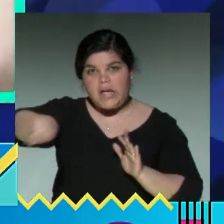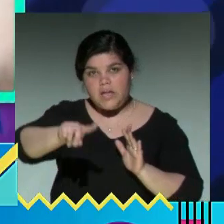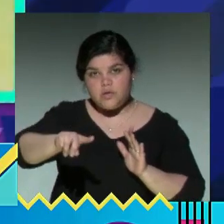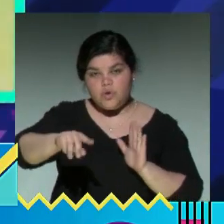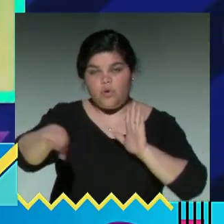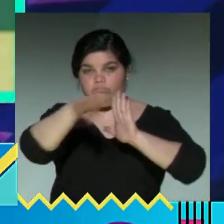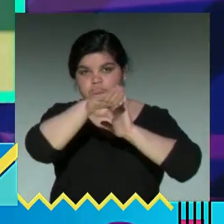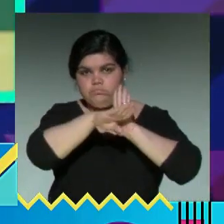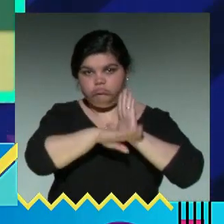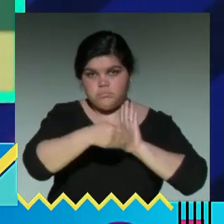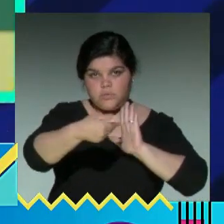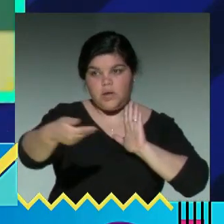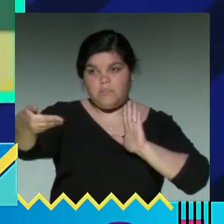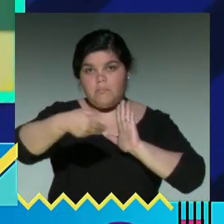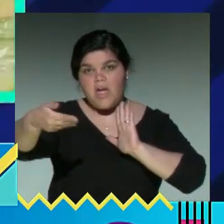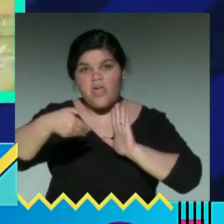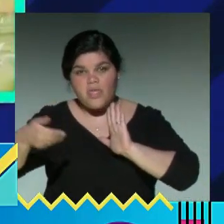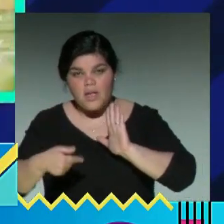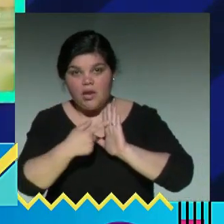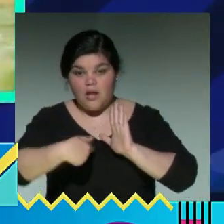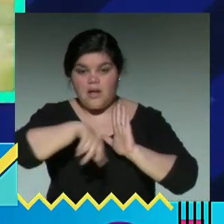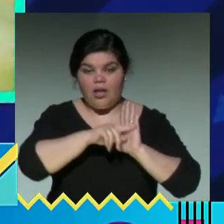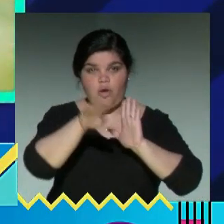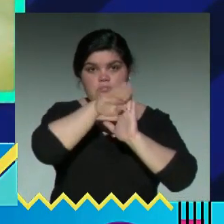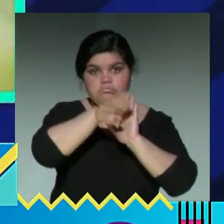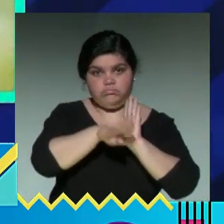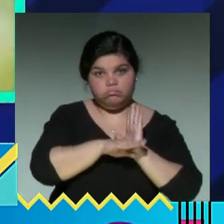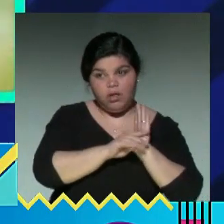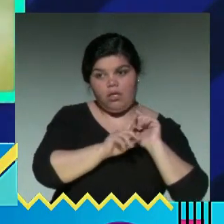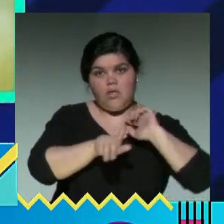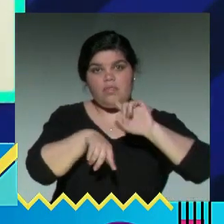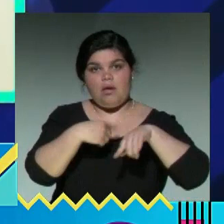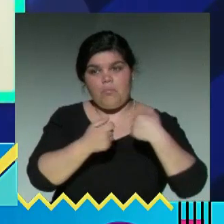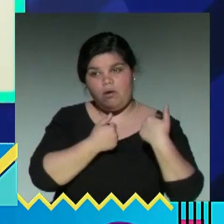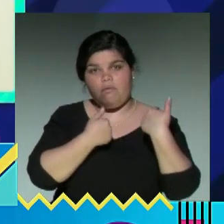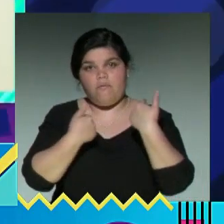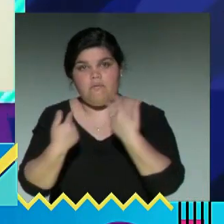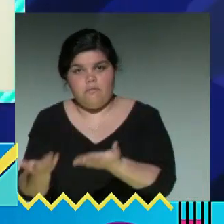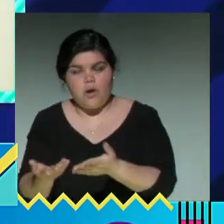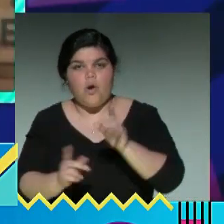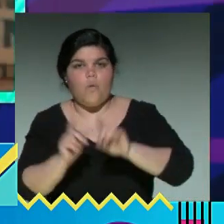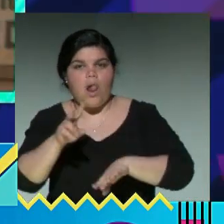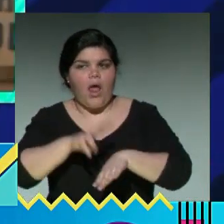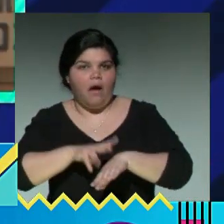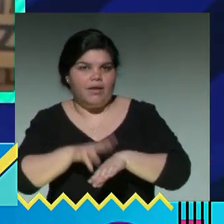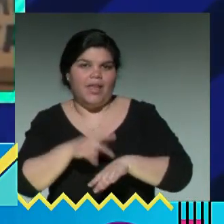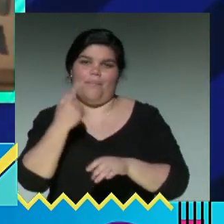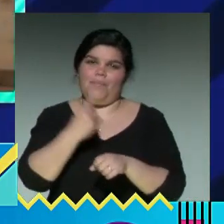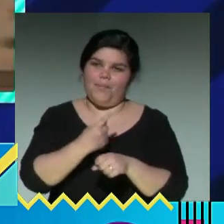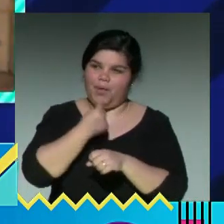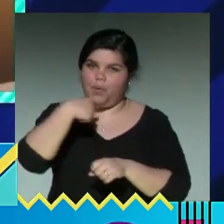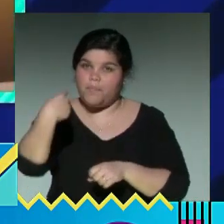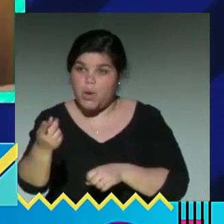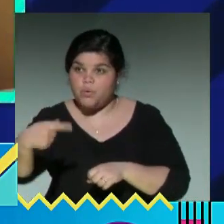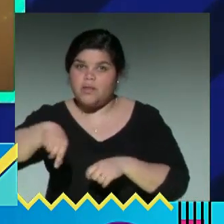que contratan a estos extensionistas fueron los que consultamos para ver cuáles eran estas habilidades. Hay algunas habilidades que